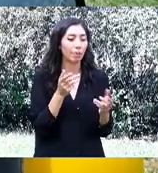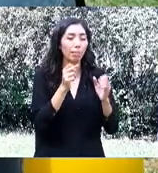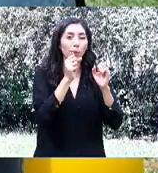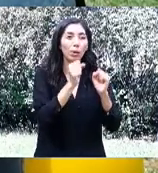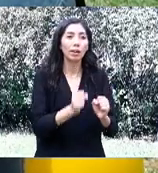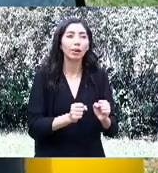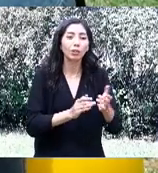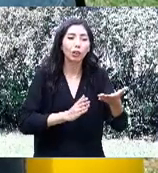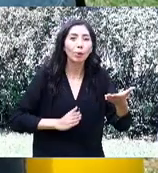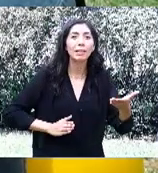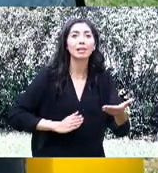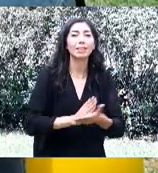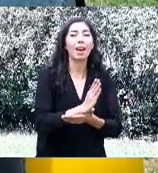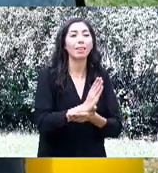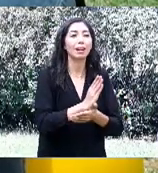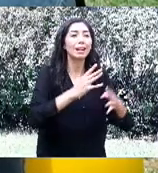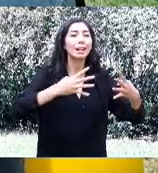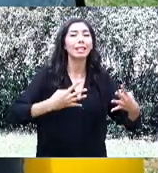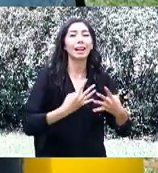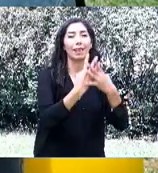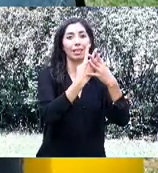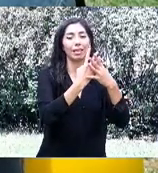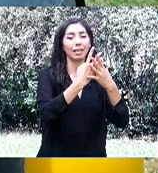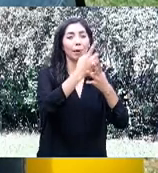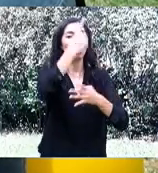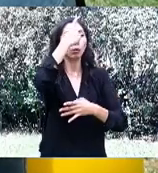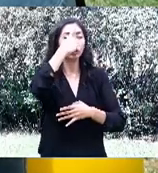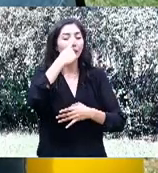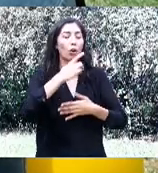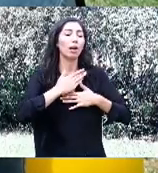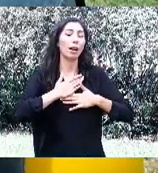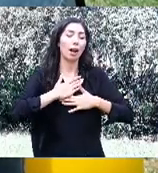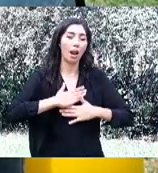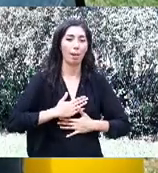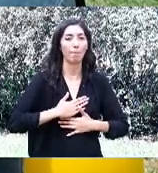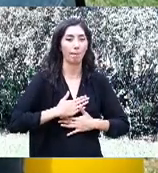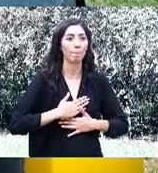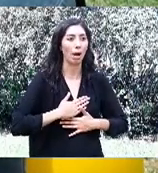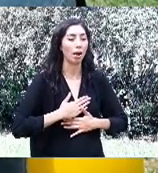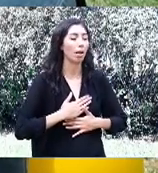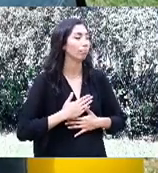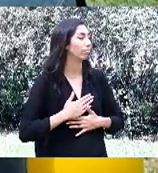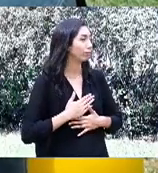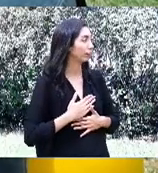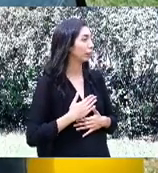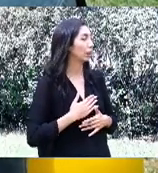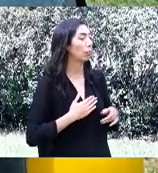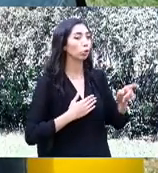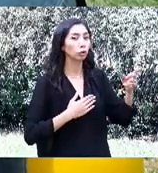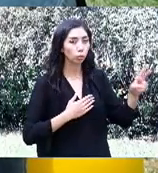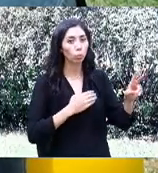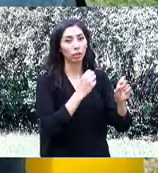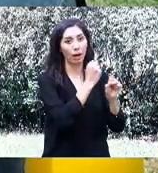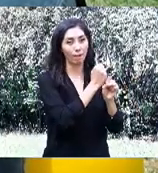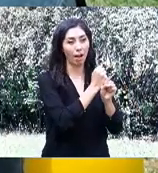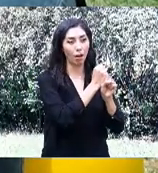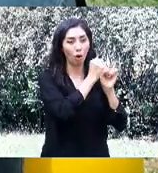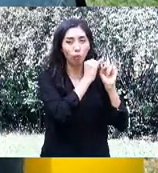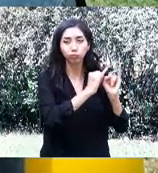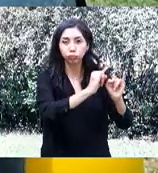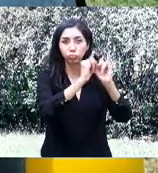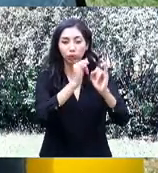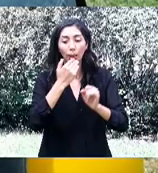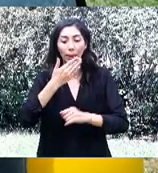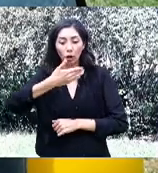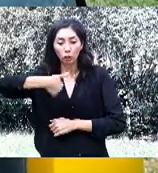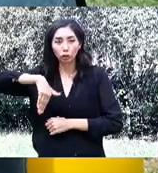la la red de museos en calma eh A partir del trabajo que estaban realizando ellas a partir del trabajo que habíamos realizado nosotros en el